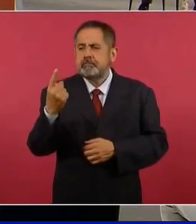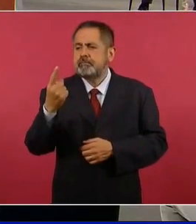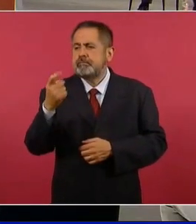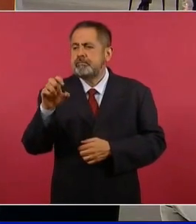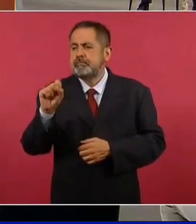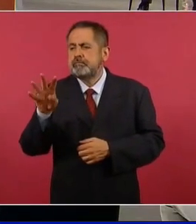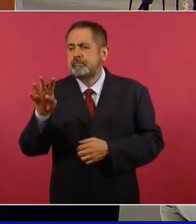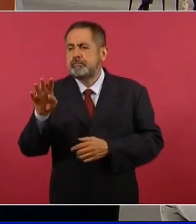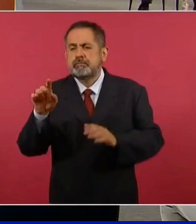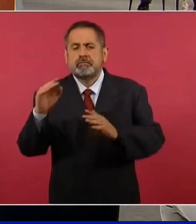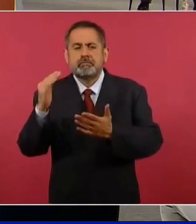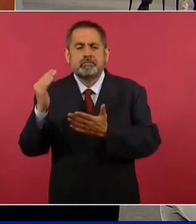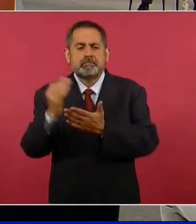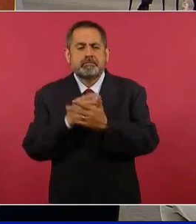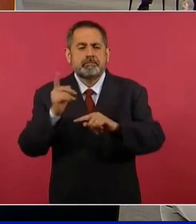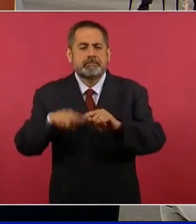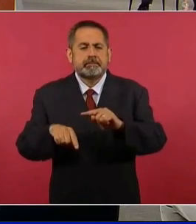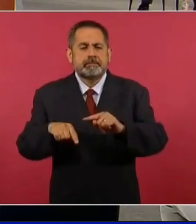21,164 menos